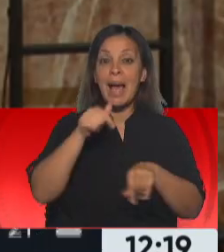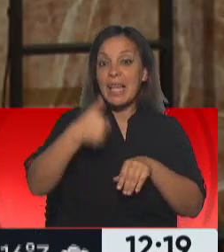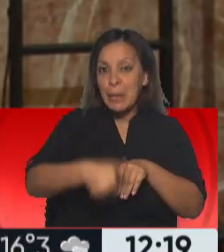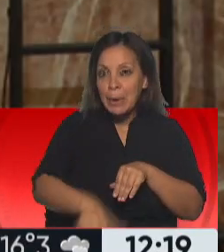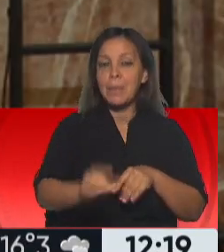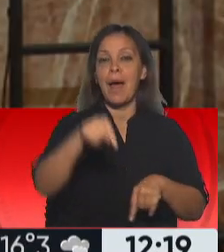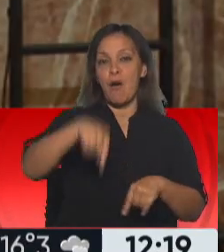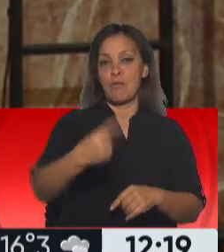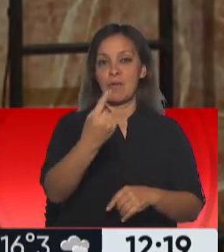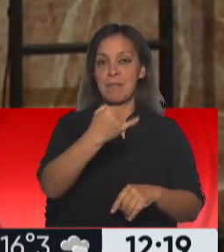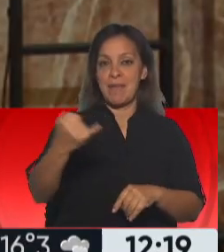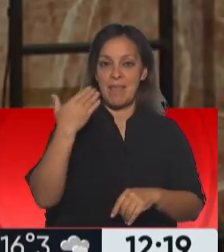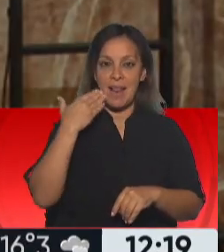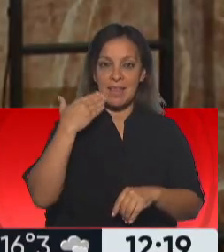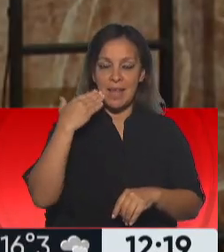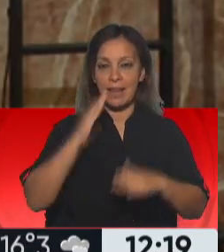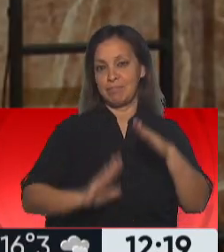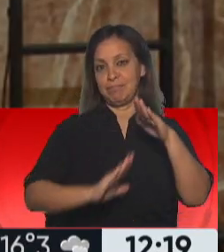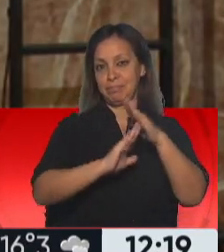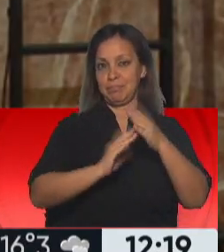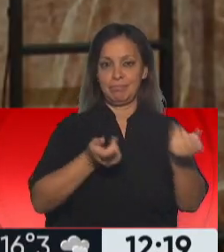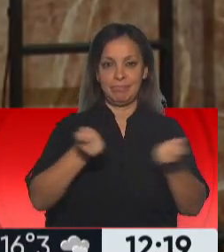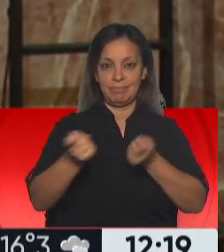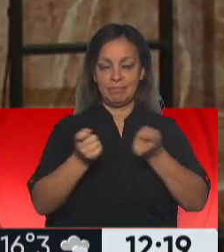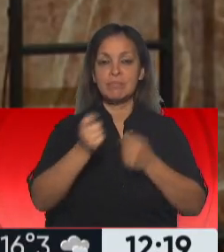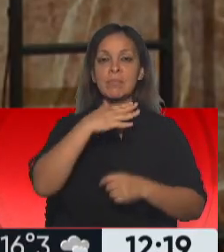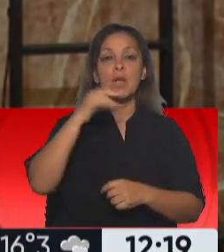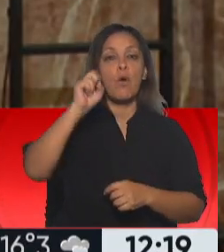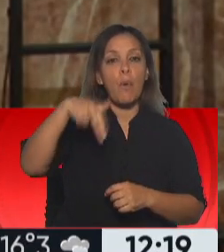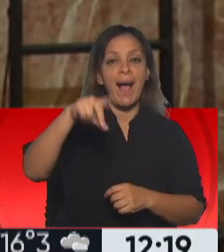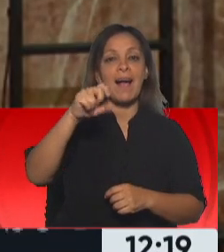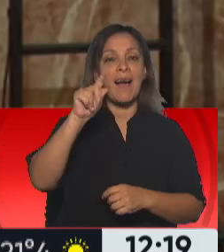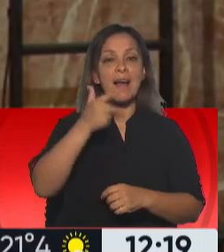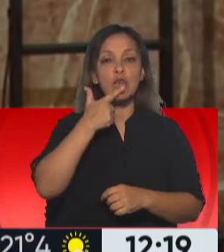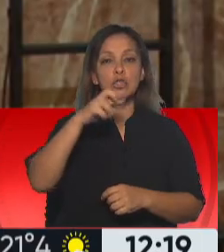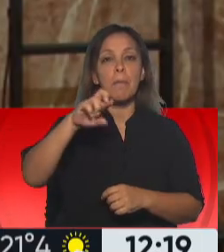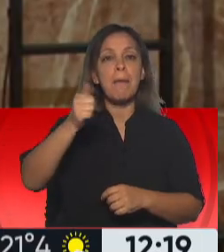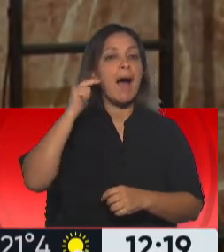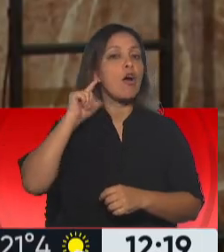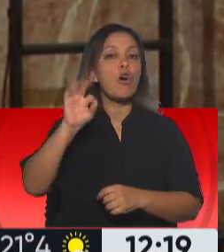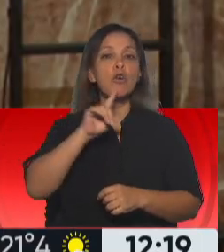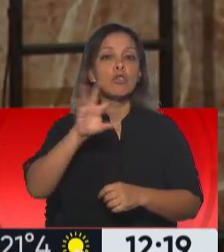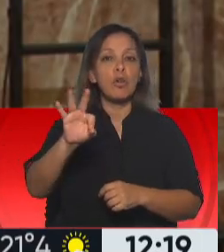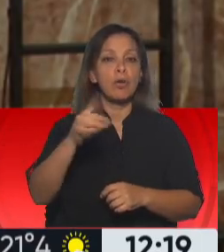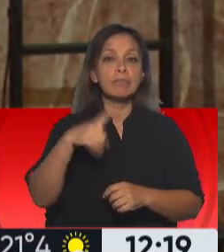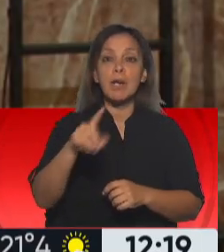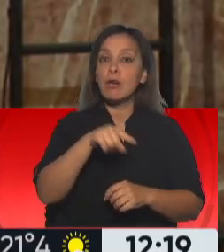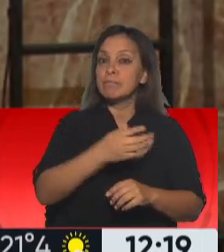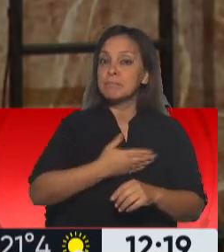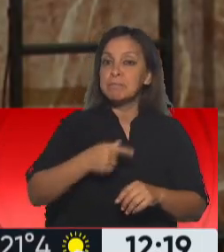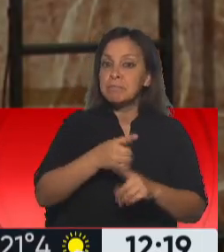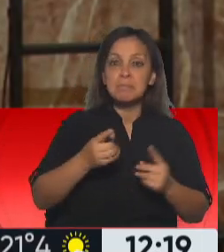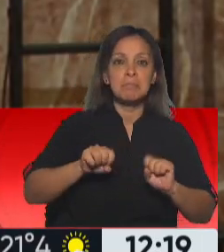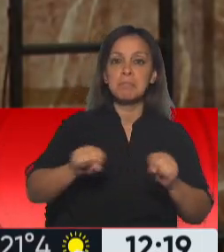13:30, reunión que encabeza el senador libertario Juan Carlos Pagotto. Se suspendió la reunión, todavía no han